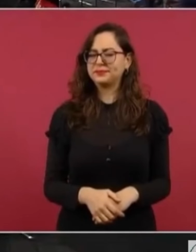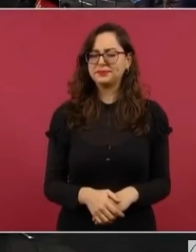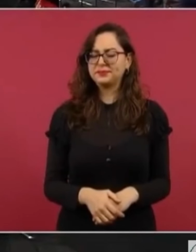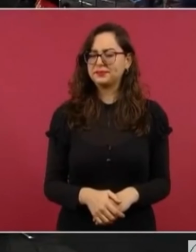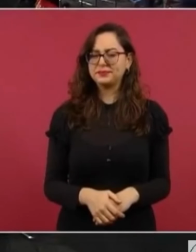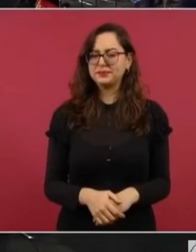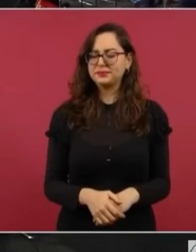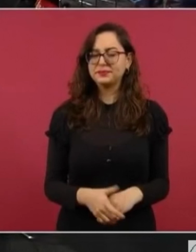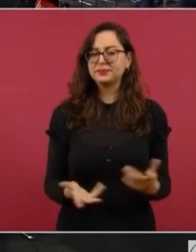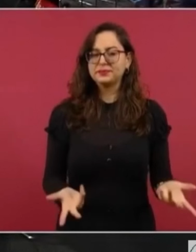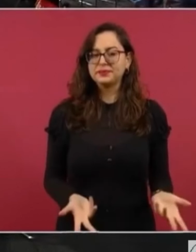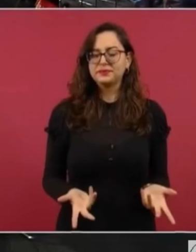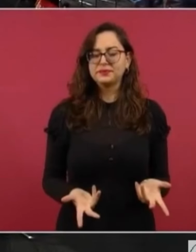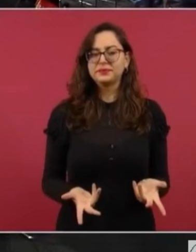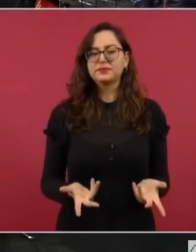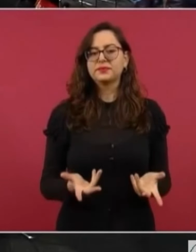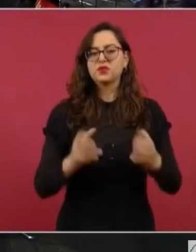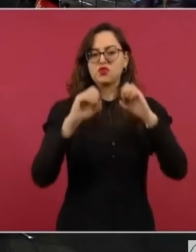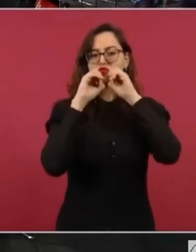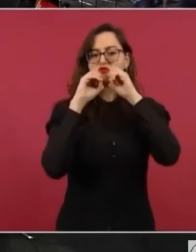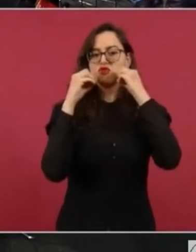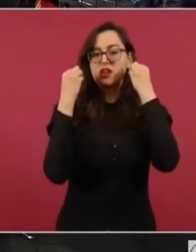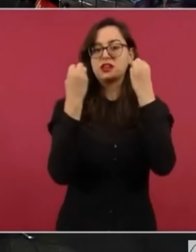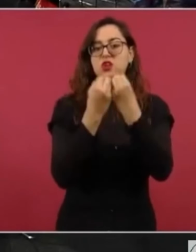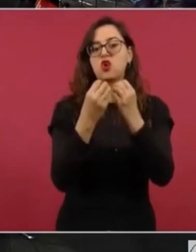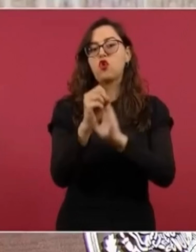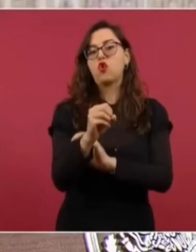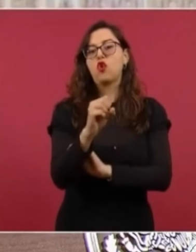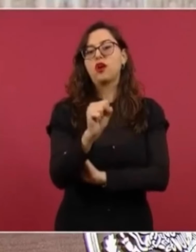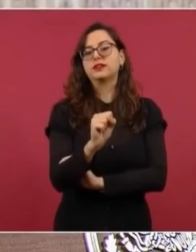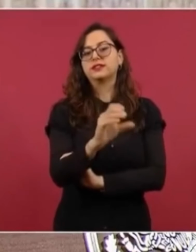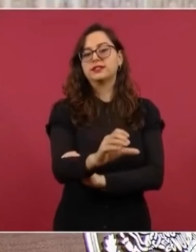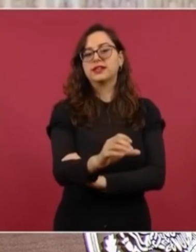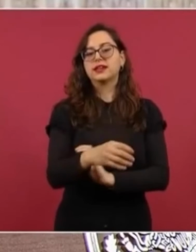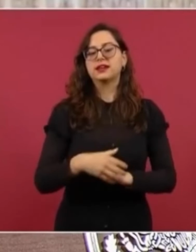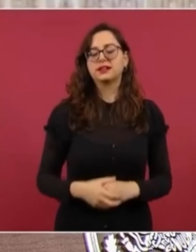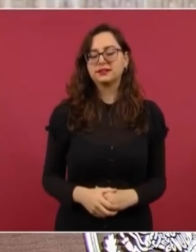las organizaciones de la llamada sociedad civil,